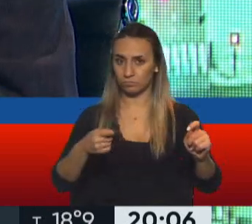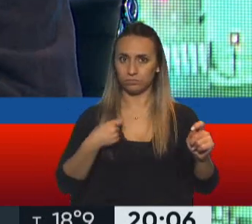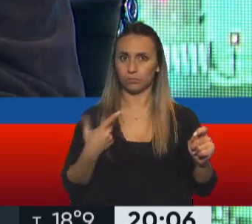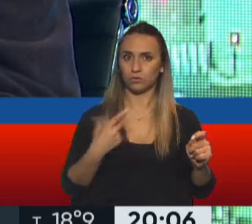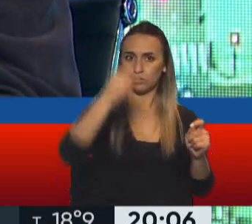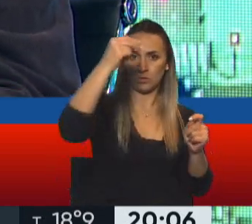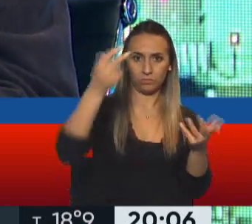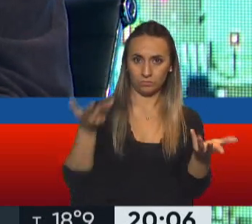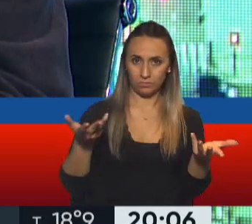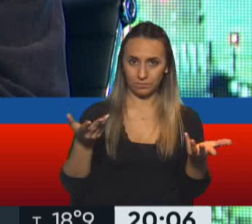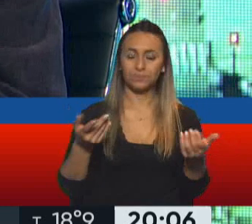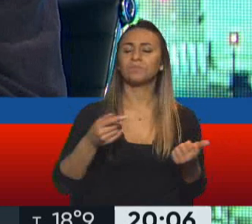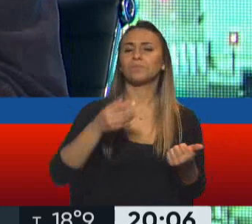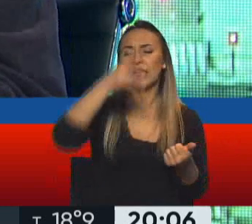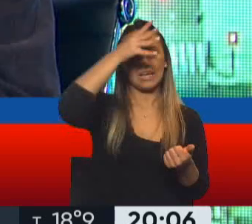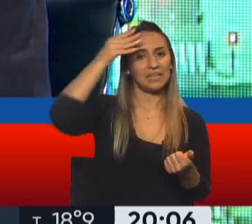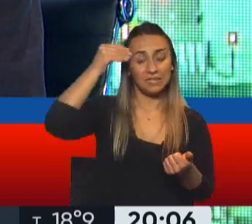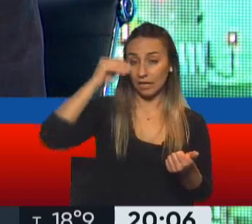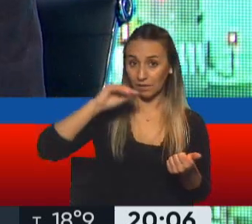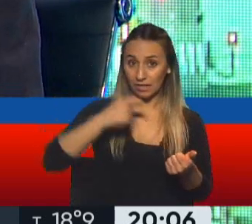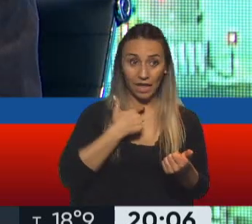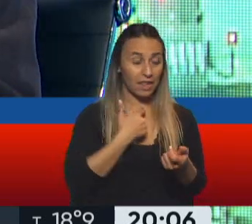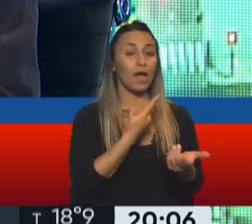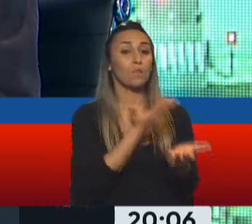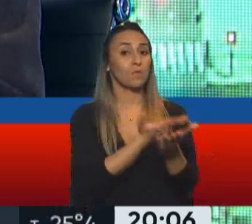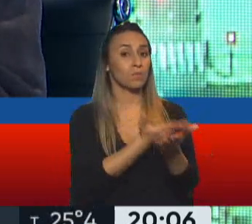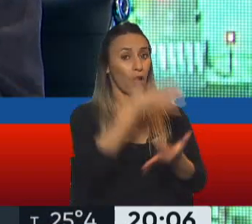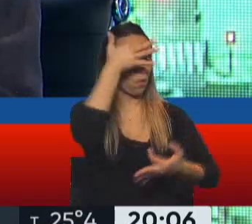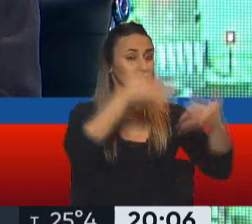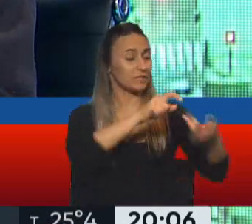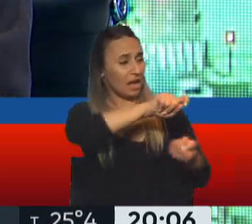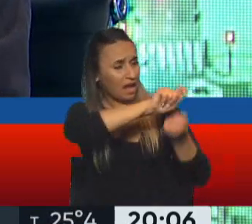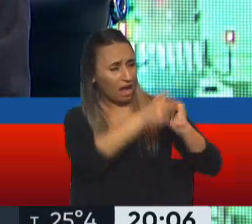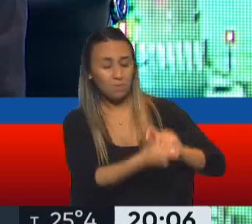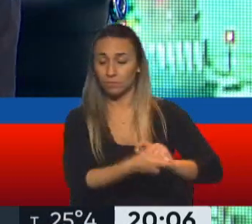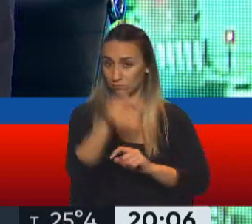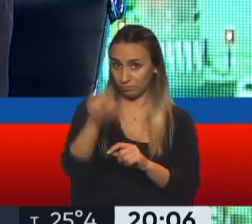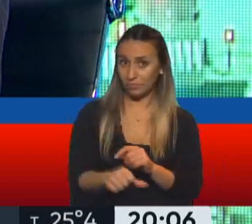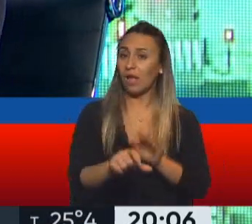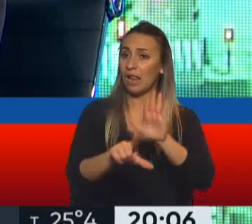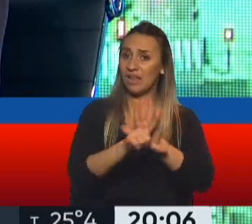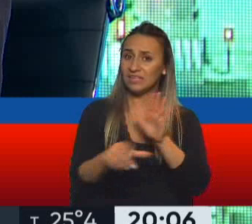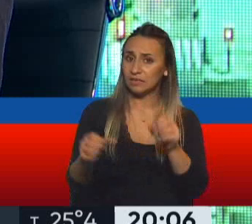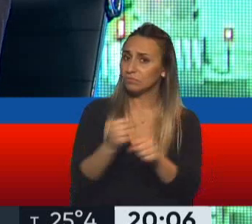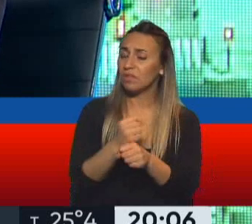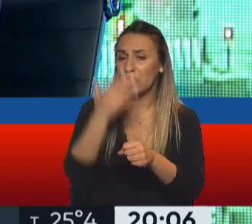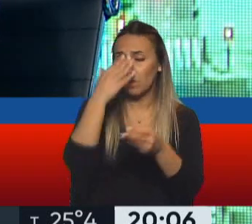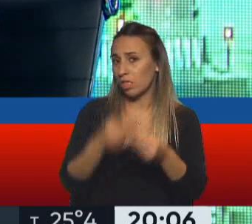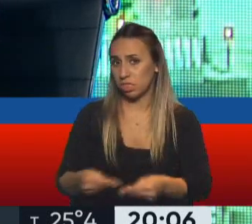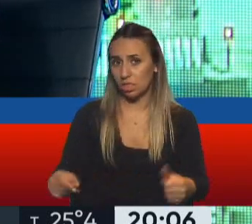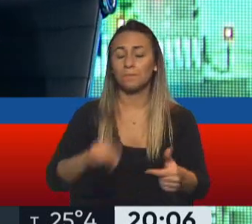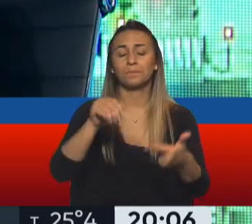reforma judicial. Cristina Kirchner fracasó en su reforma judicial porque, si bien sus leyes se sancionaron, después terminaron licuadas.